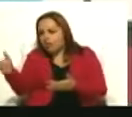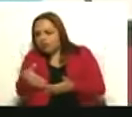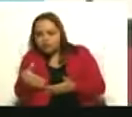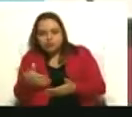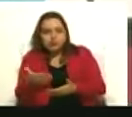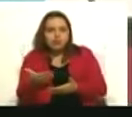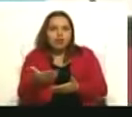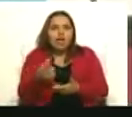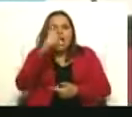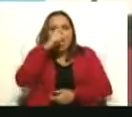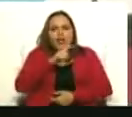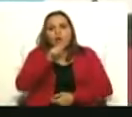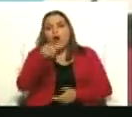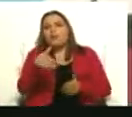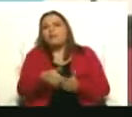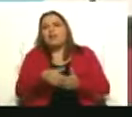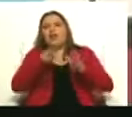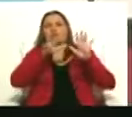al año